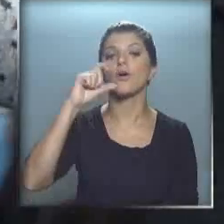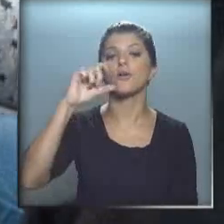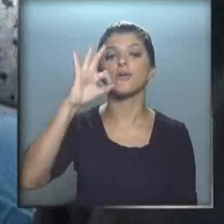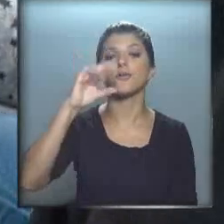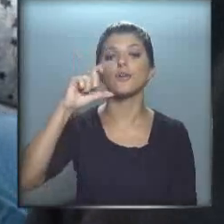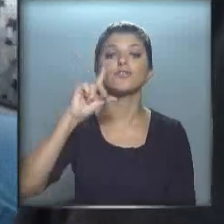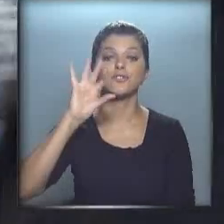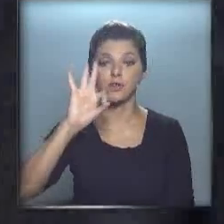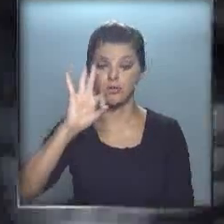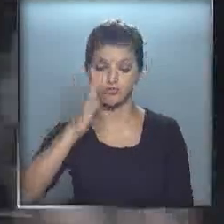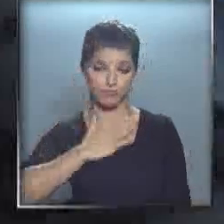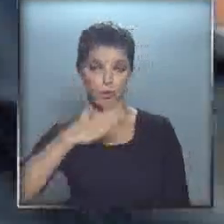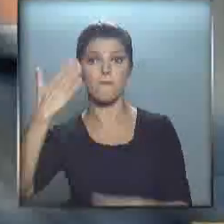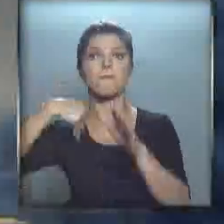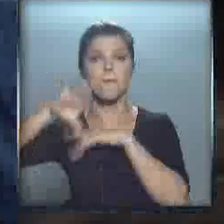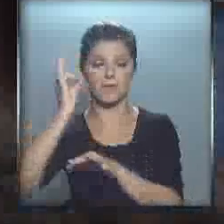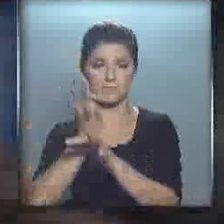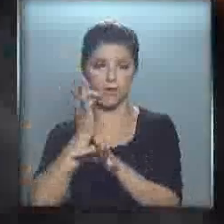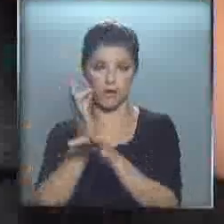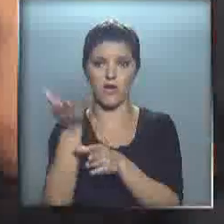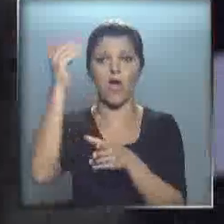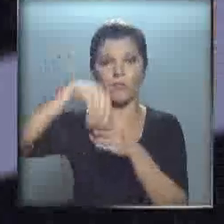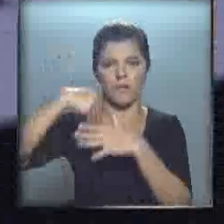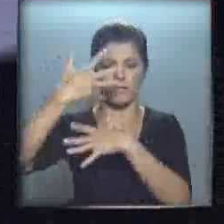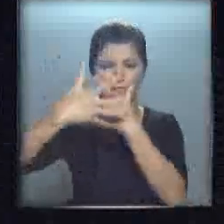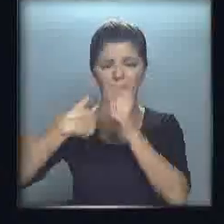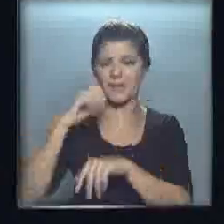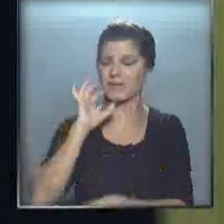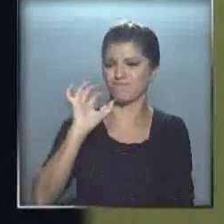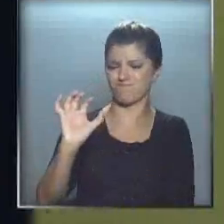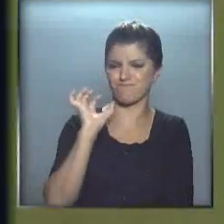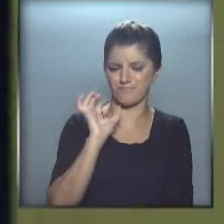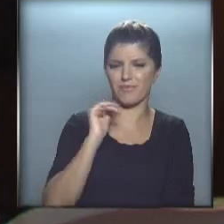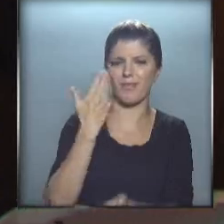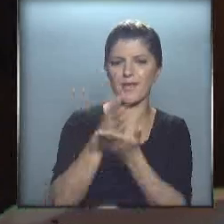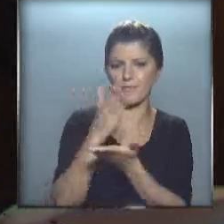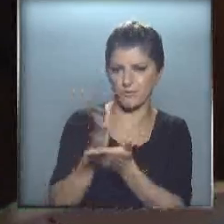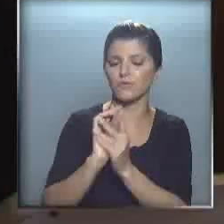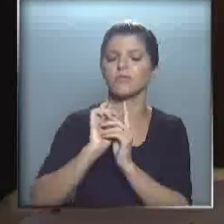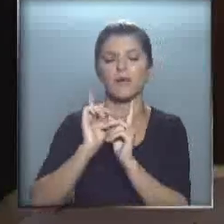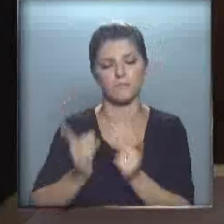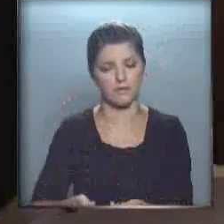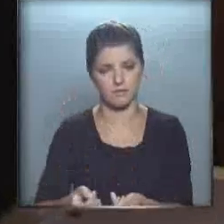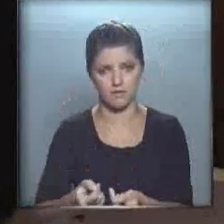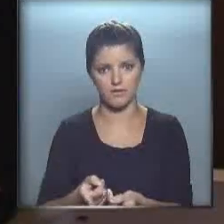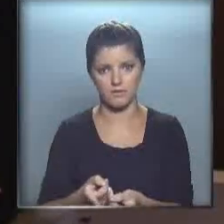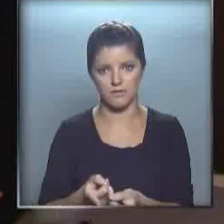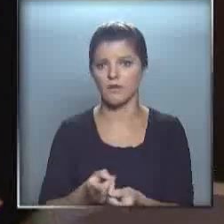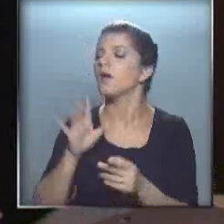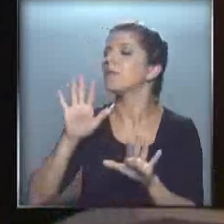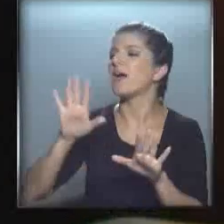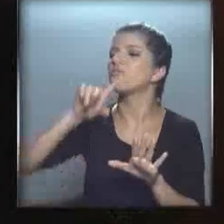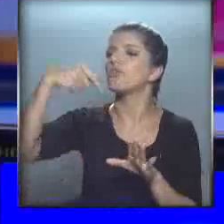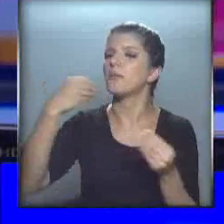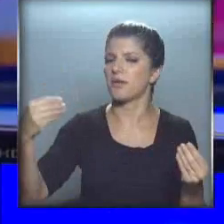Yo más que todo en la escuela. A ver. Mucha violencia en la escuela, maltratos, discriminaciones también. ¿Desde dónde viene